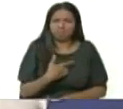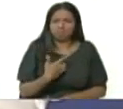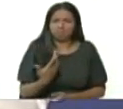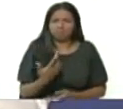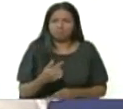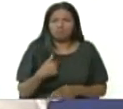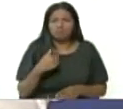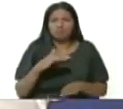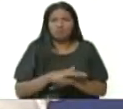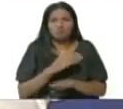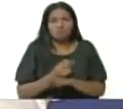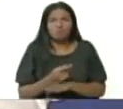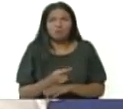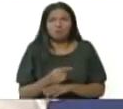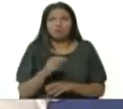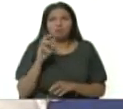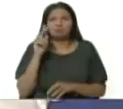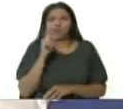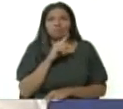que yo y que muevo mis bigotes